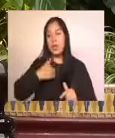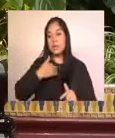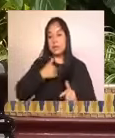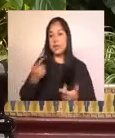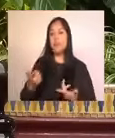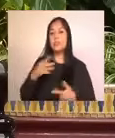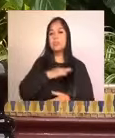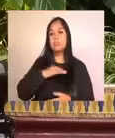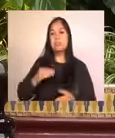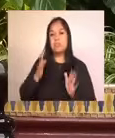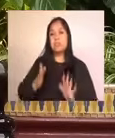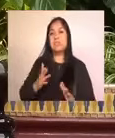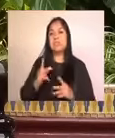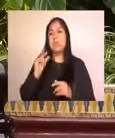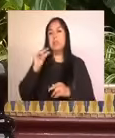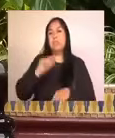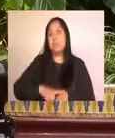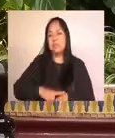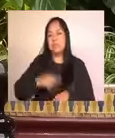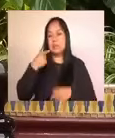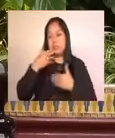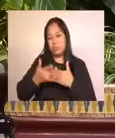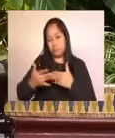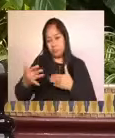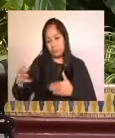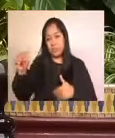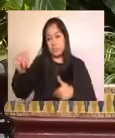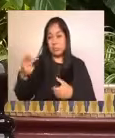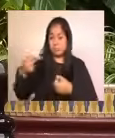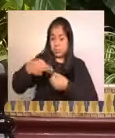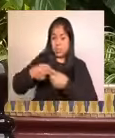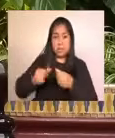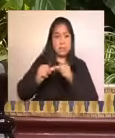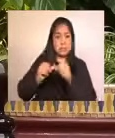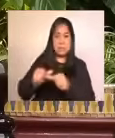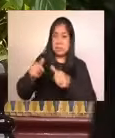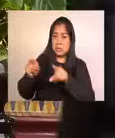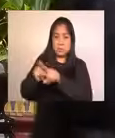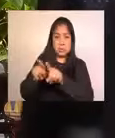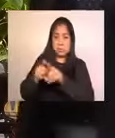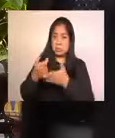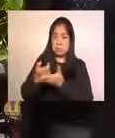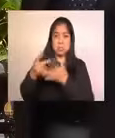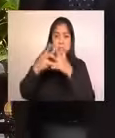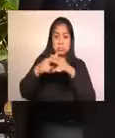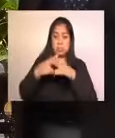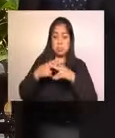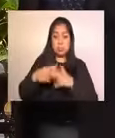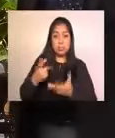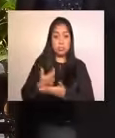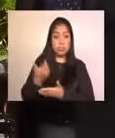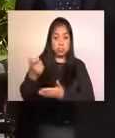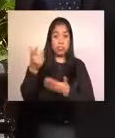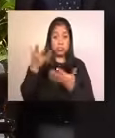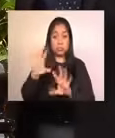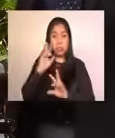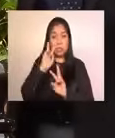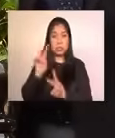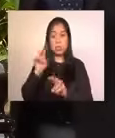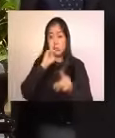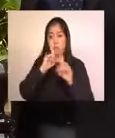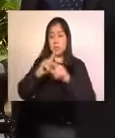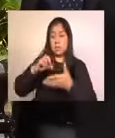interina. ¿Todo ese tema se va a continuar con ese mismo mecanismo de pago? Y no sé si ustedes ya fueron a evaluar cómo van los proyectos del